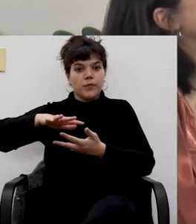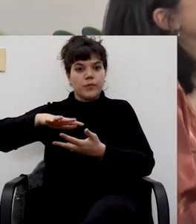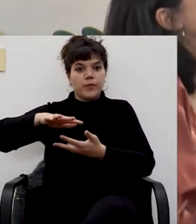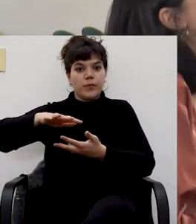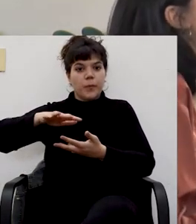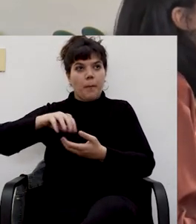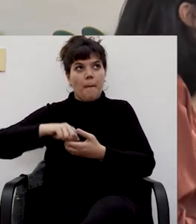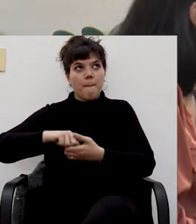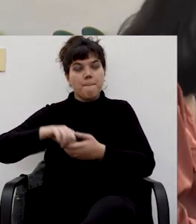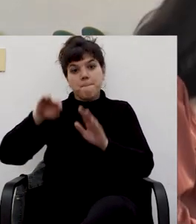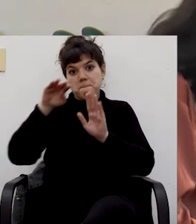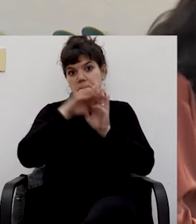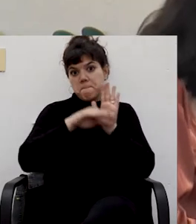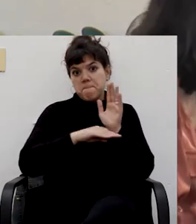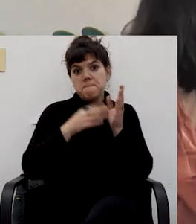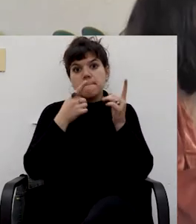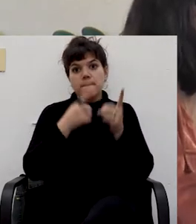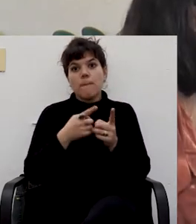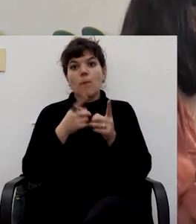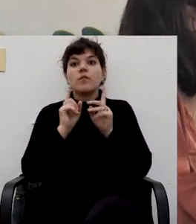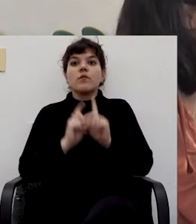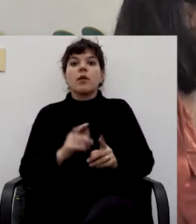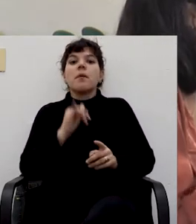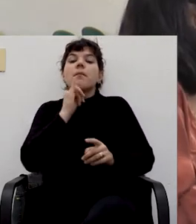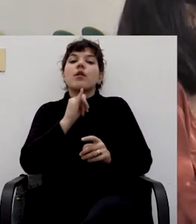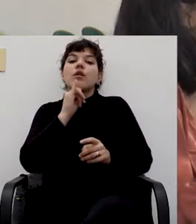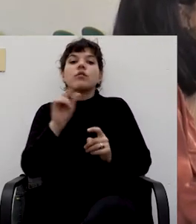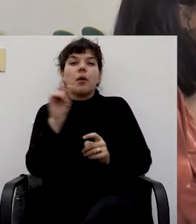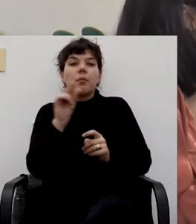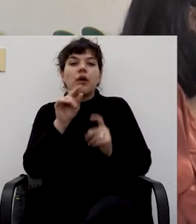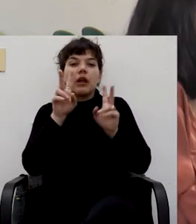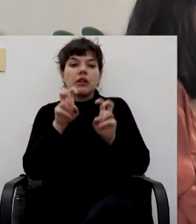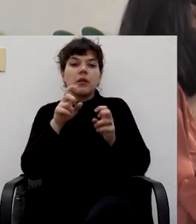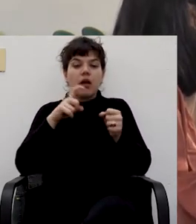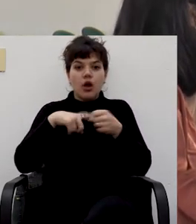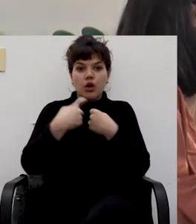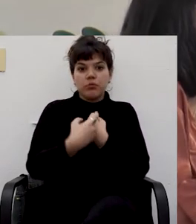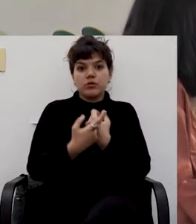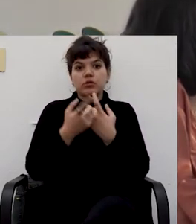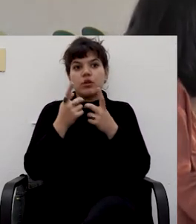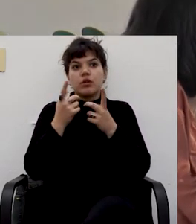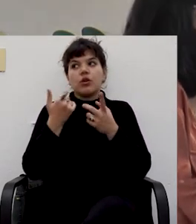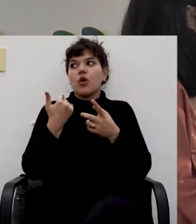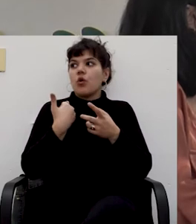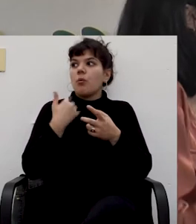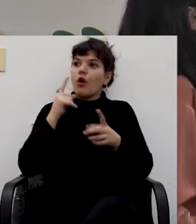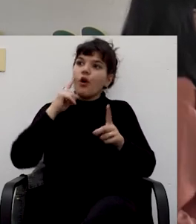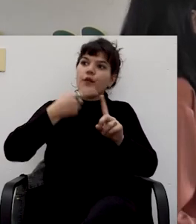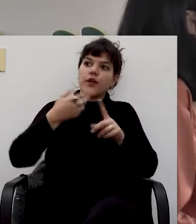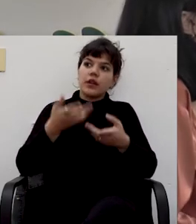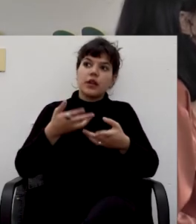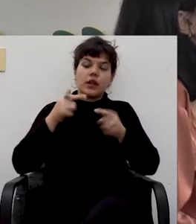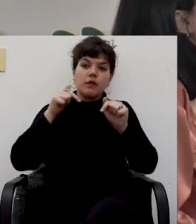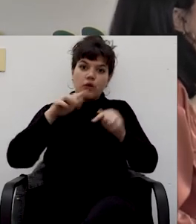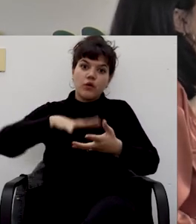Sí, pasa nada más. Para contar un poquito y contextualizar lo que es la comisión y cuál es la finalidad